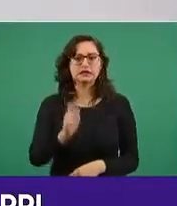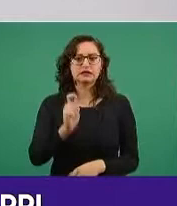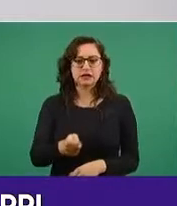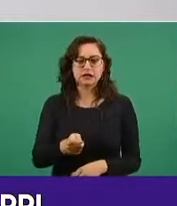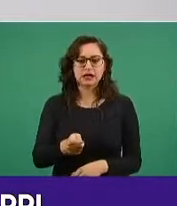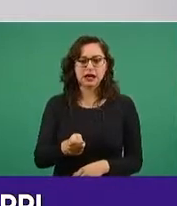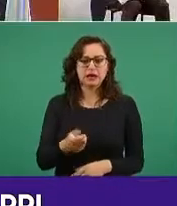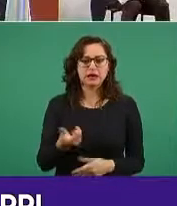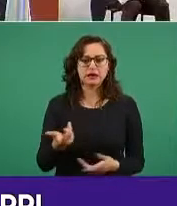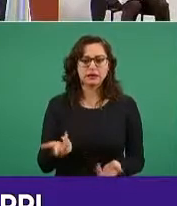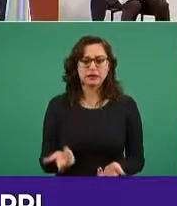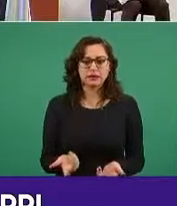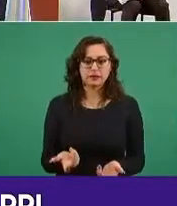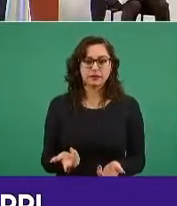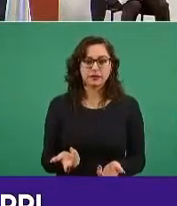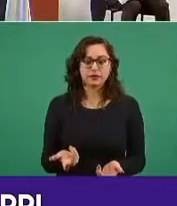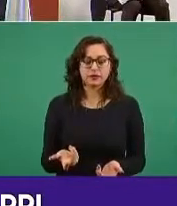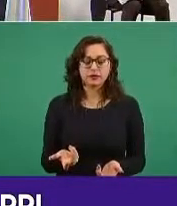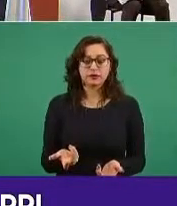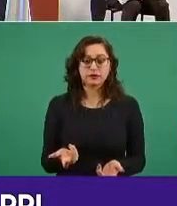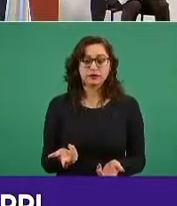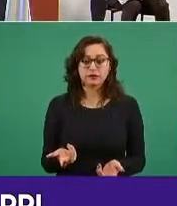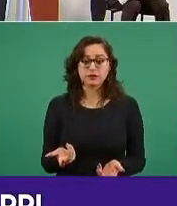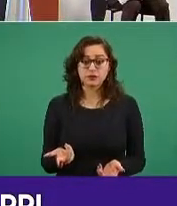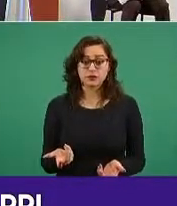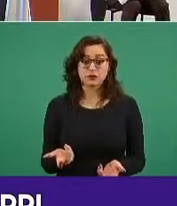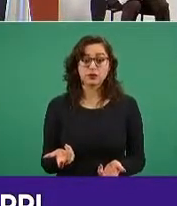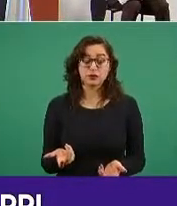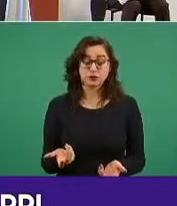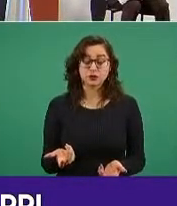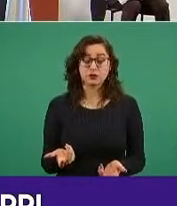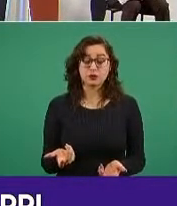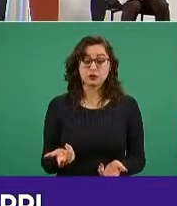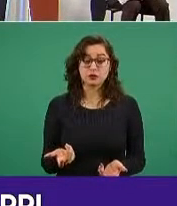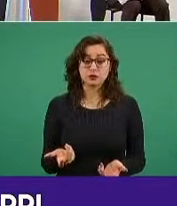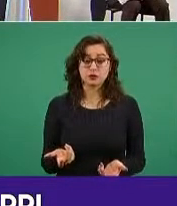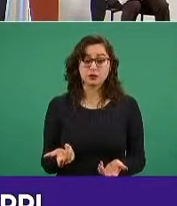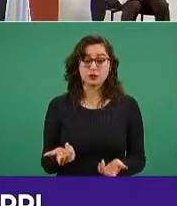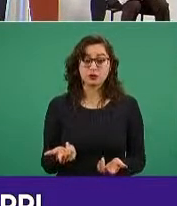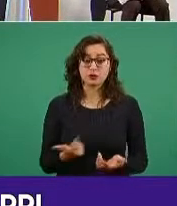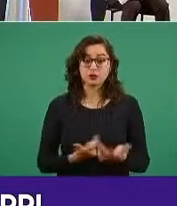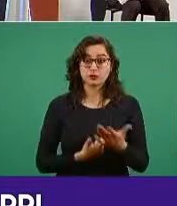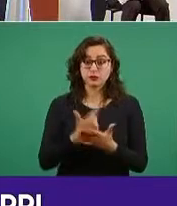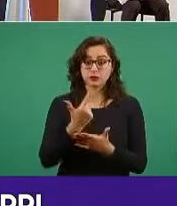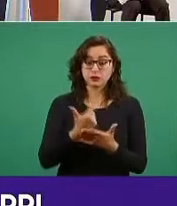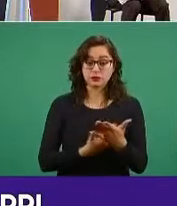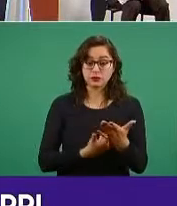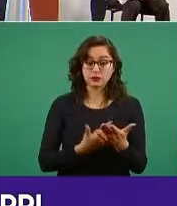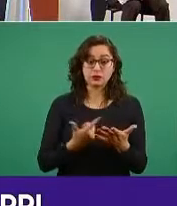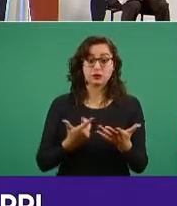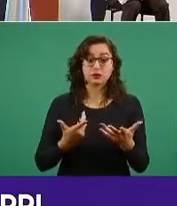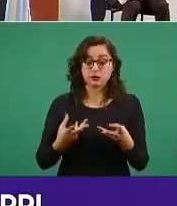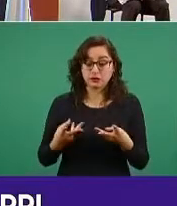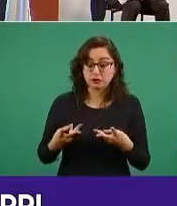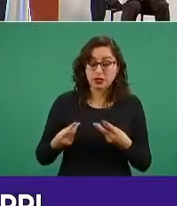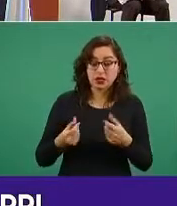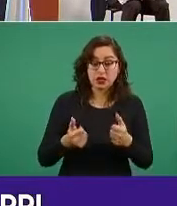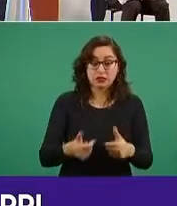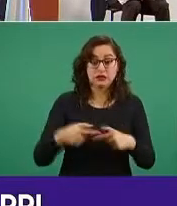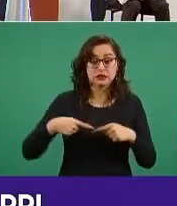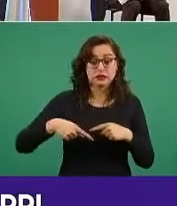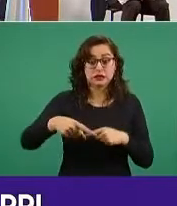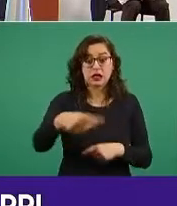presidente, válgame la expresión, López Obrador, estuvo Rosa Isela Rodríguez, la recién